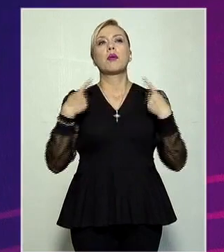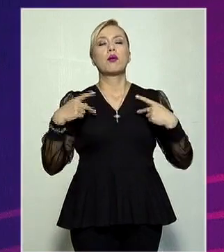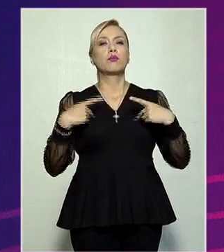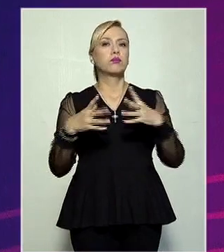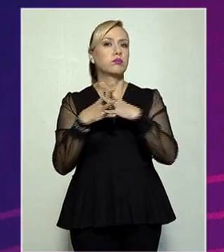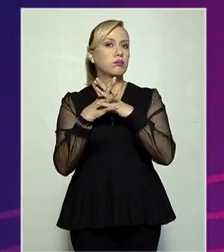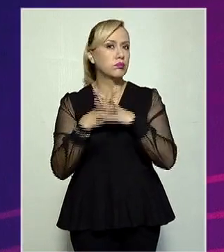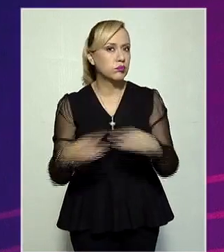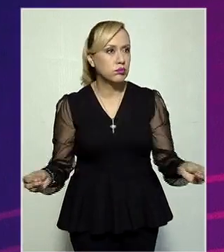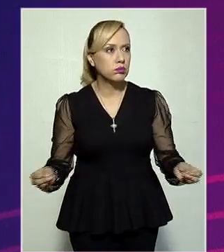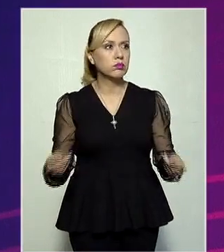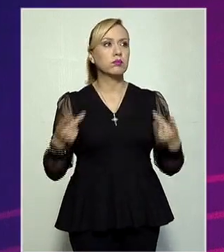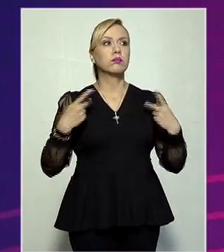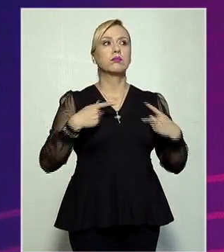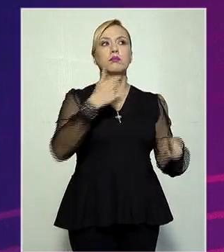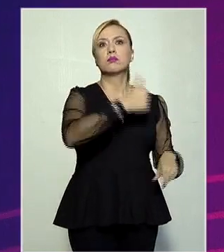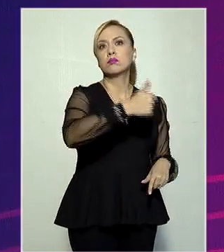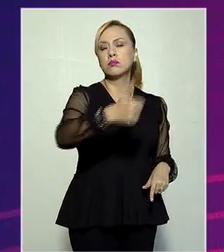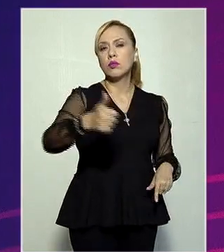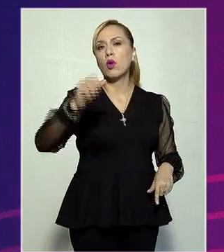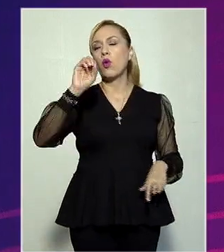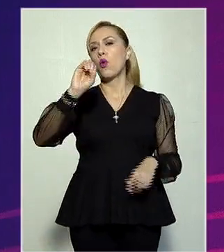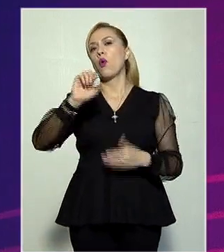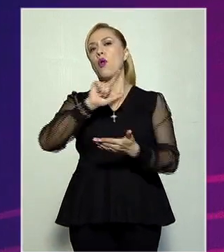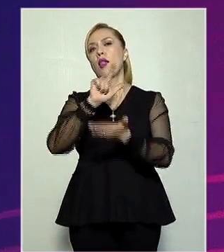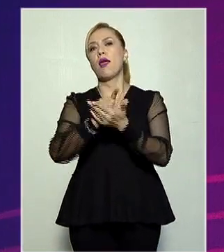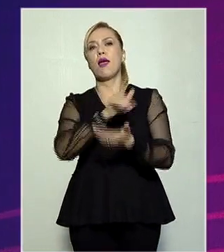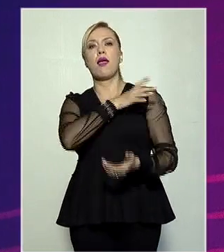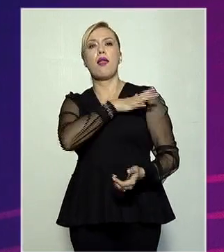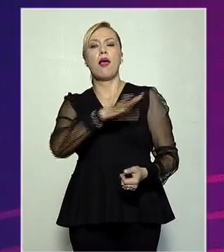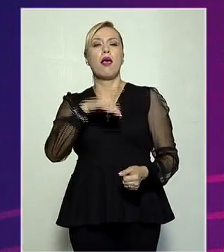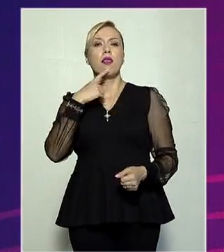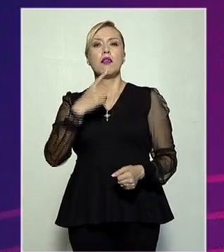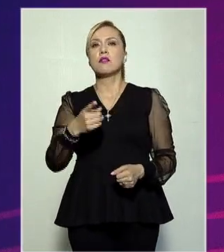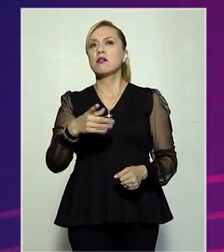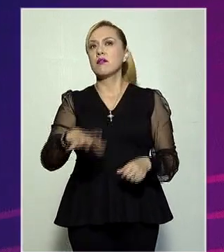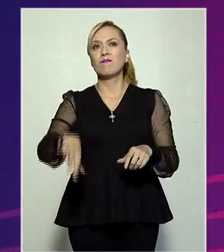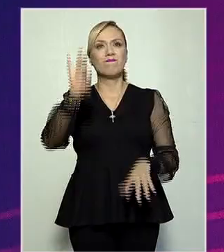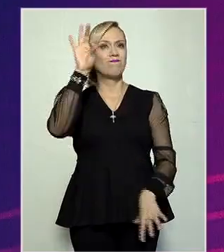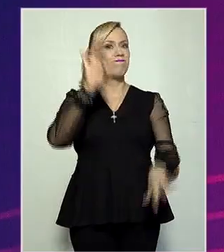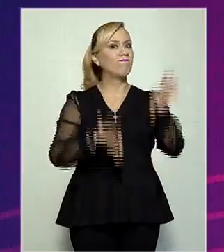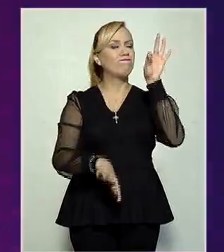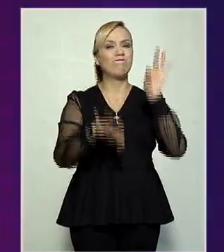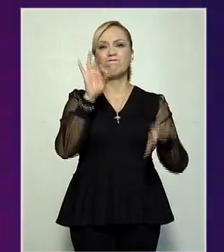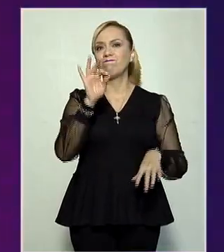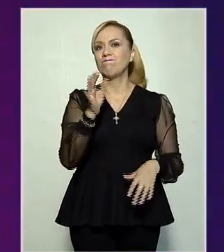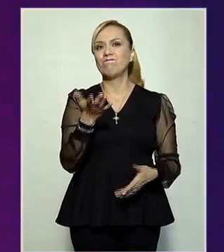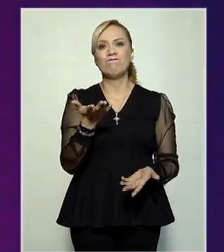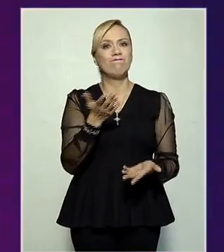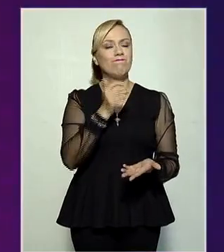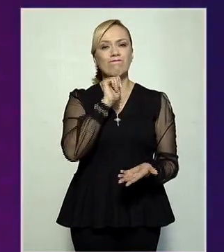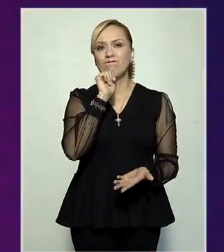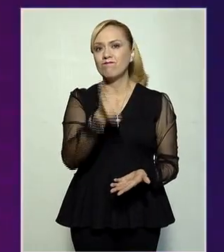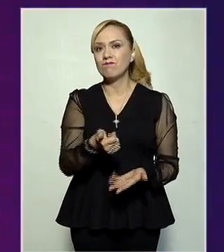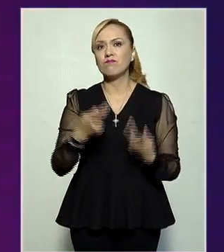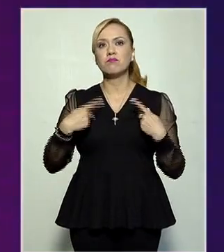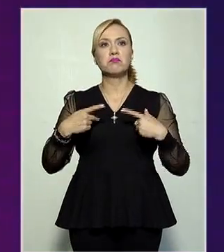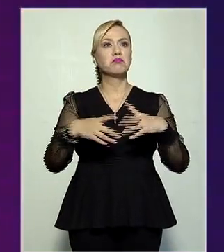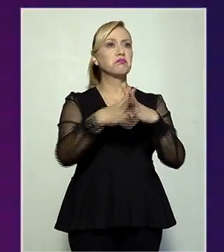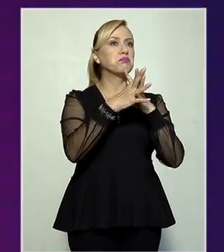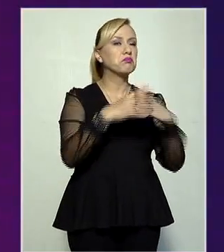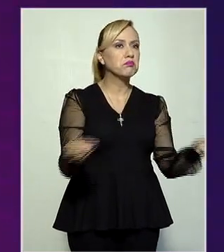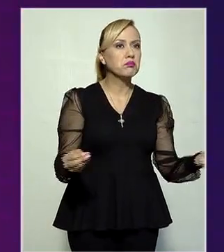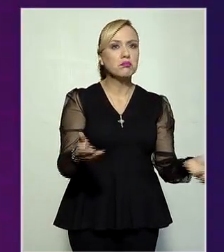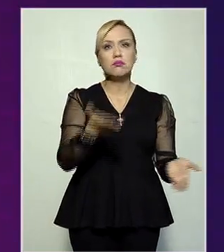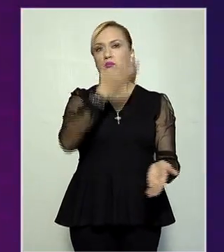desaparición cometida por particulares o incluso lo que la ley general señala como las no localizaciones, que son cuando la persona se ausenta y no existe indicio de que hay